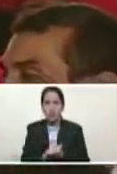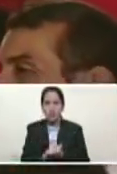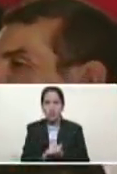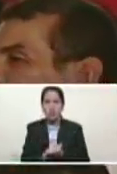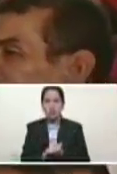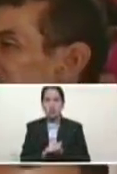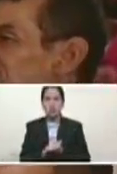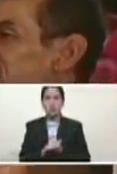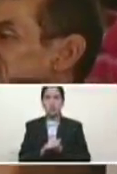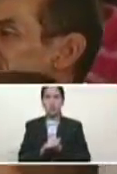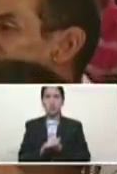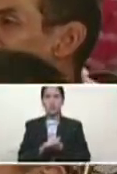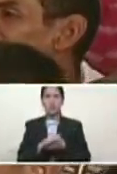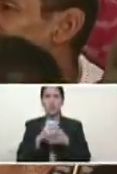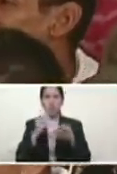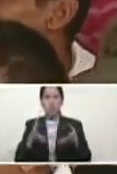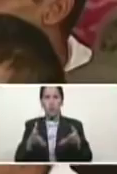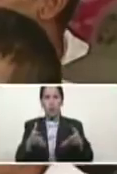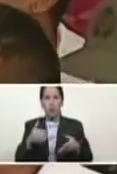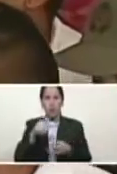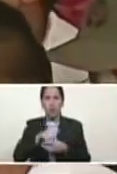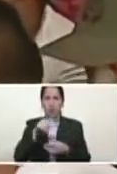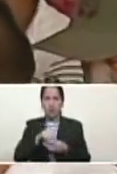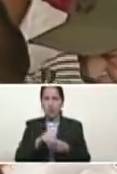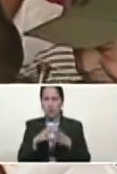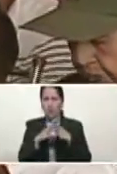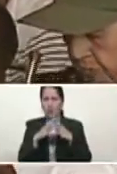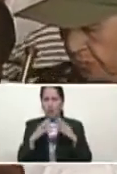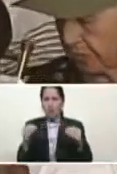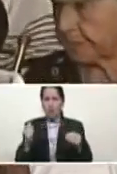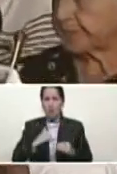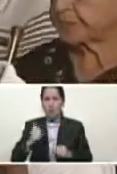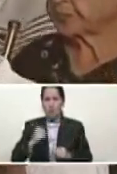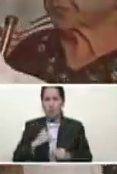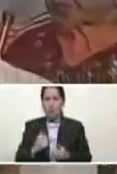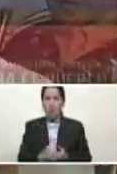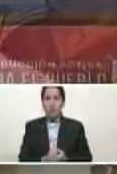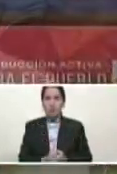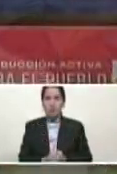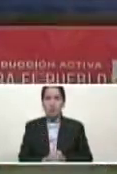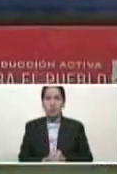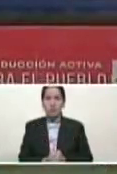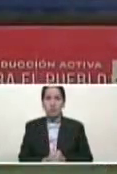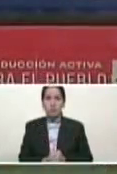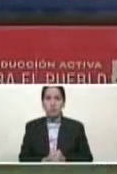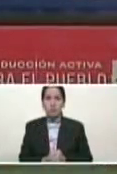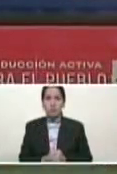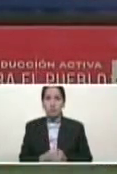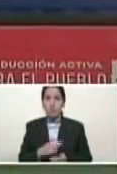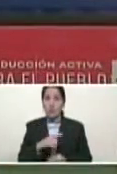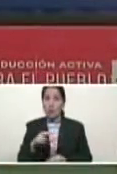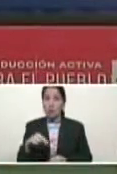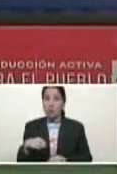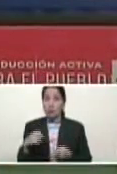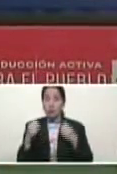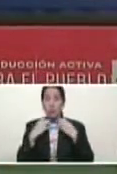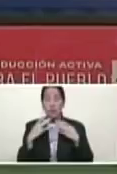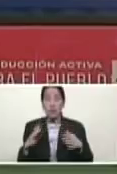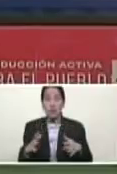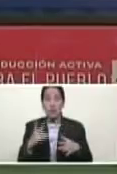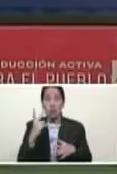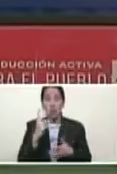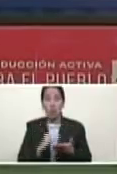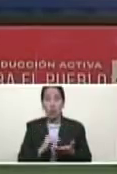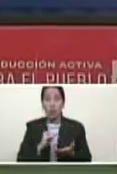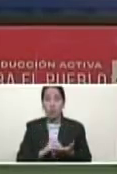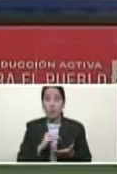Hemos ganado elecciones de todo tipo. Y cuando perdimos las dos elecciones,